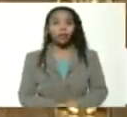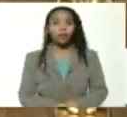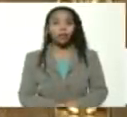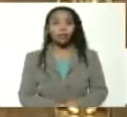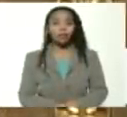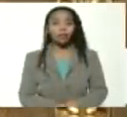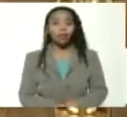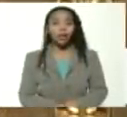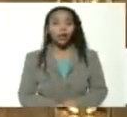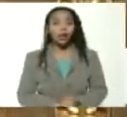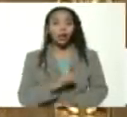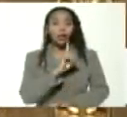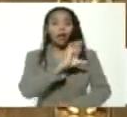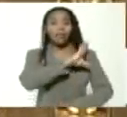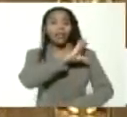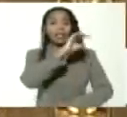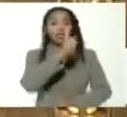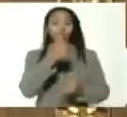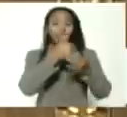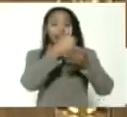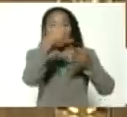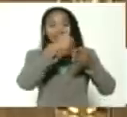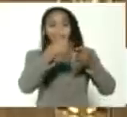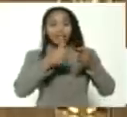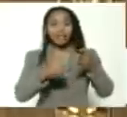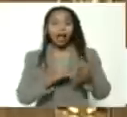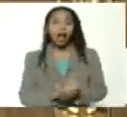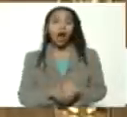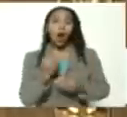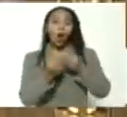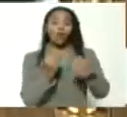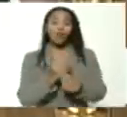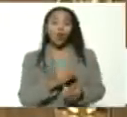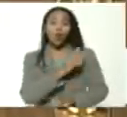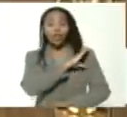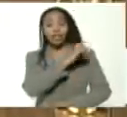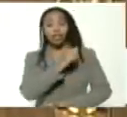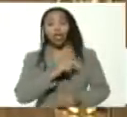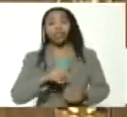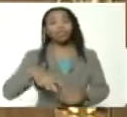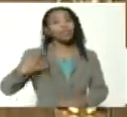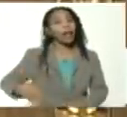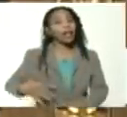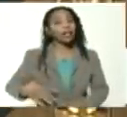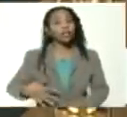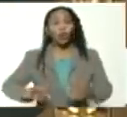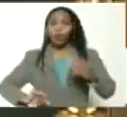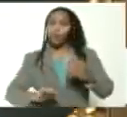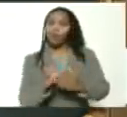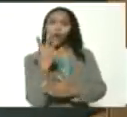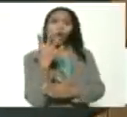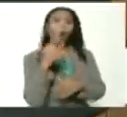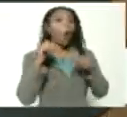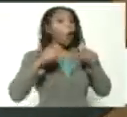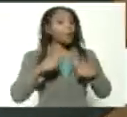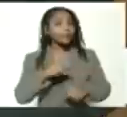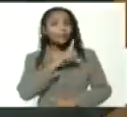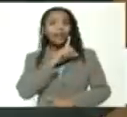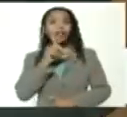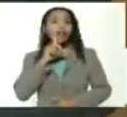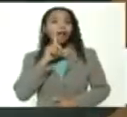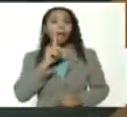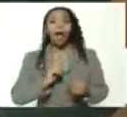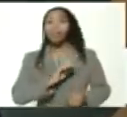lo que era una dirección de línea conocida como Dirección de Derechos Fundamentales. Hoy se llama Dirección